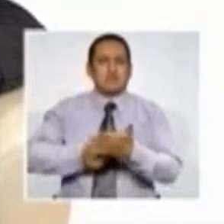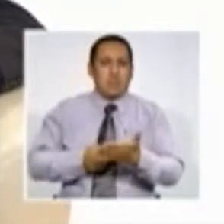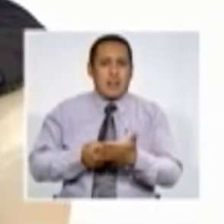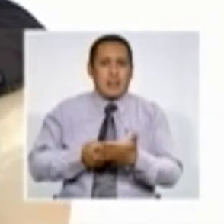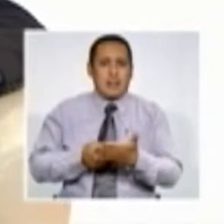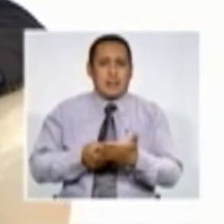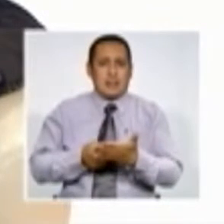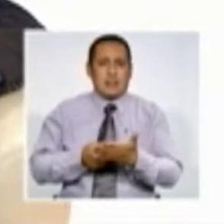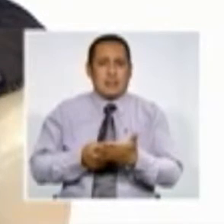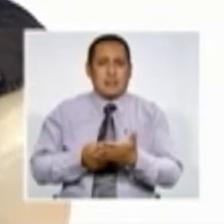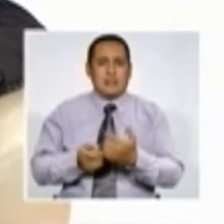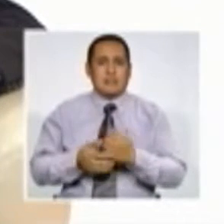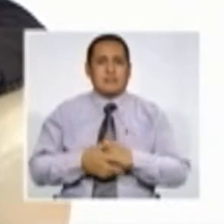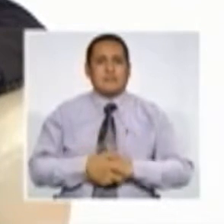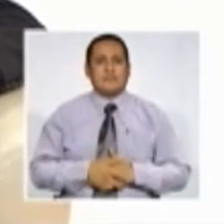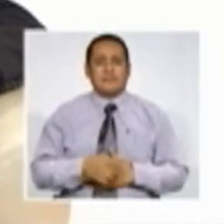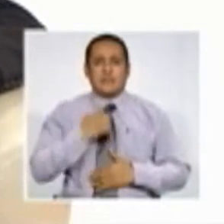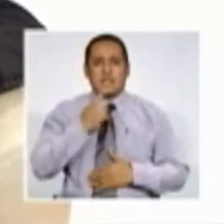la pensión,